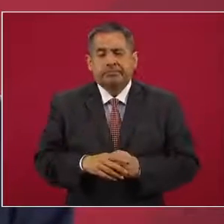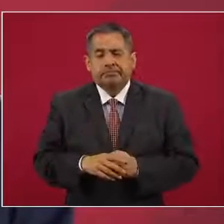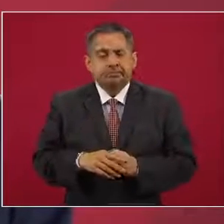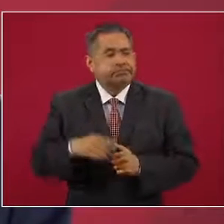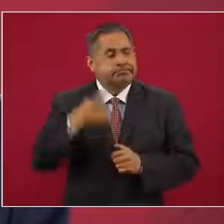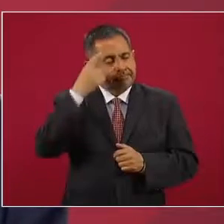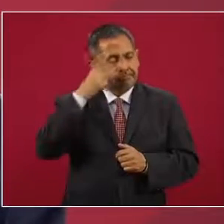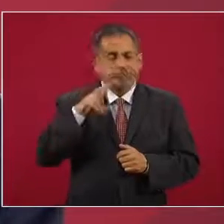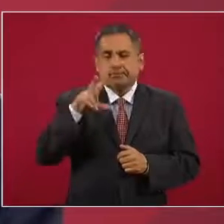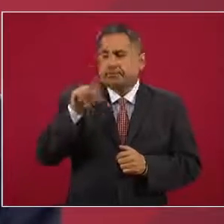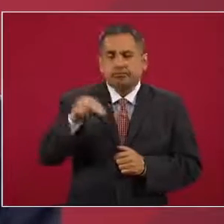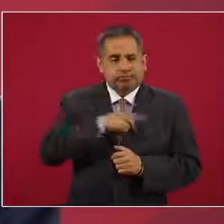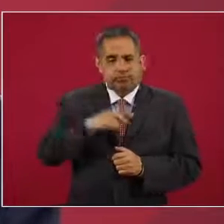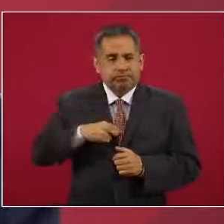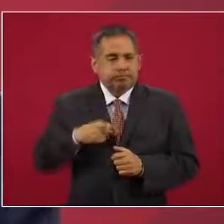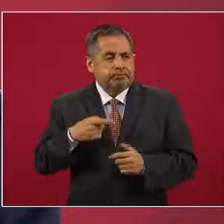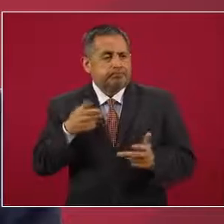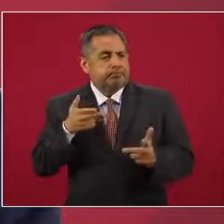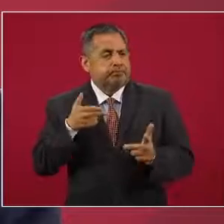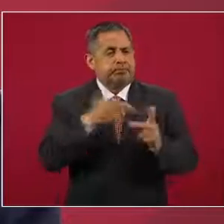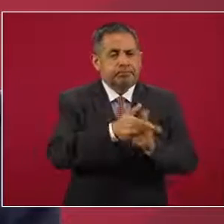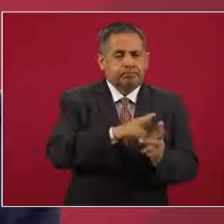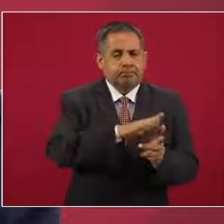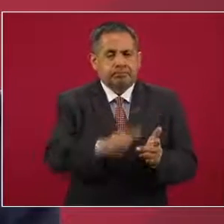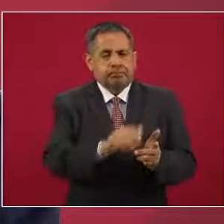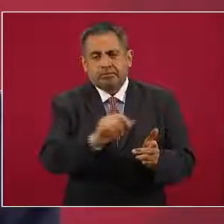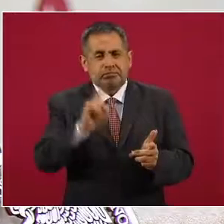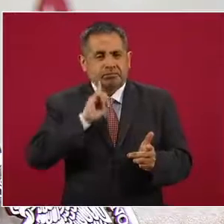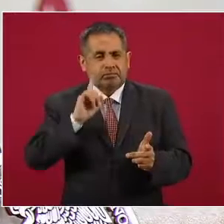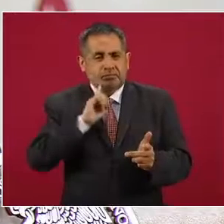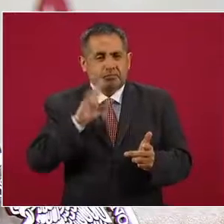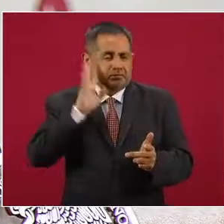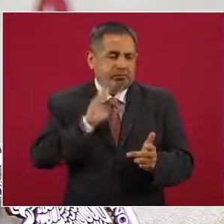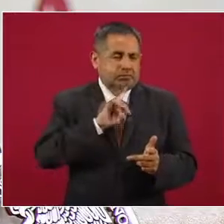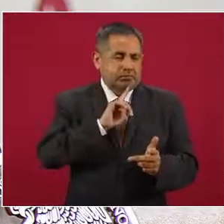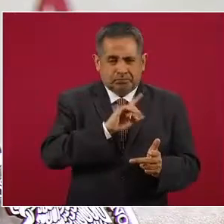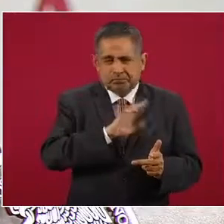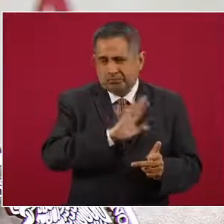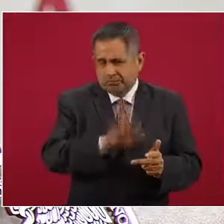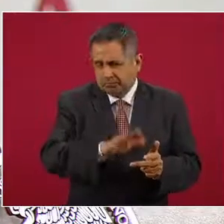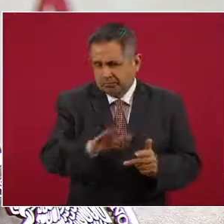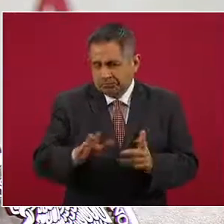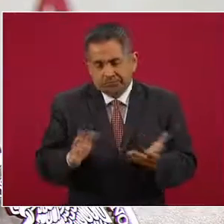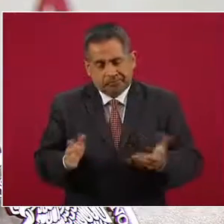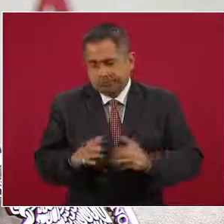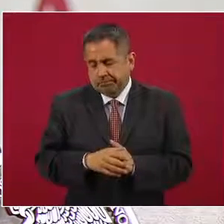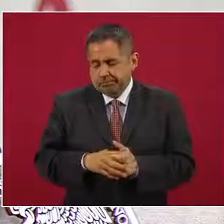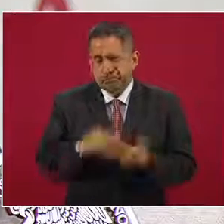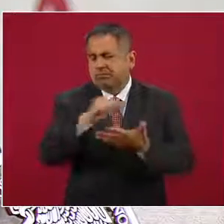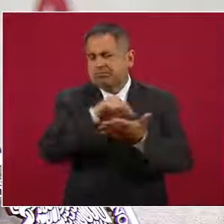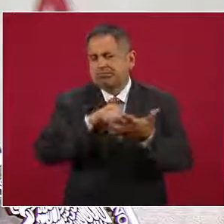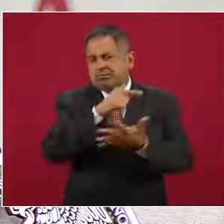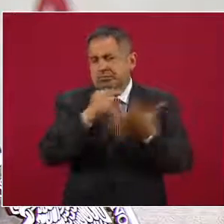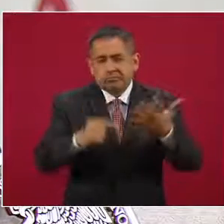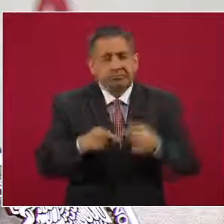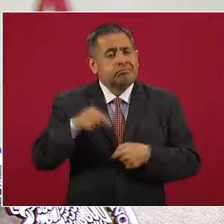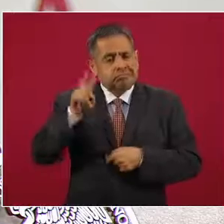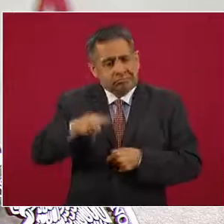al feminicidio, a todos los delitos que padecen las mujeres, se